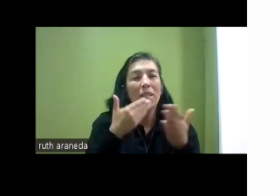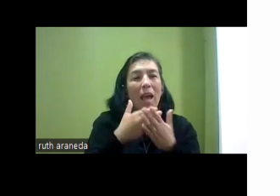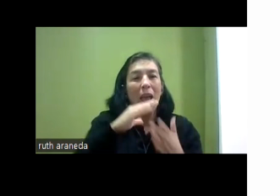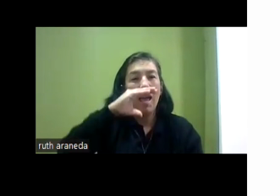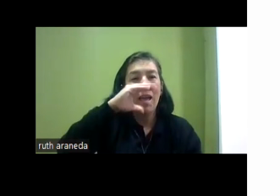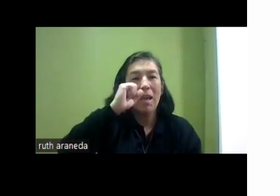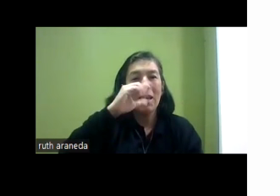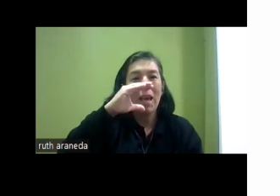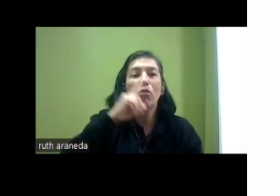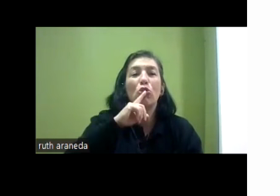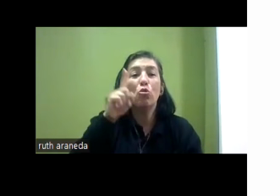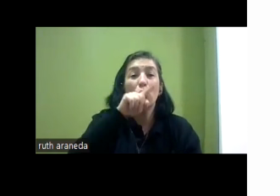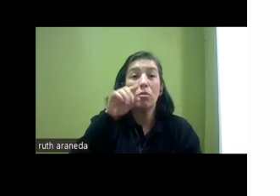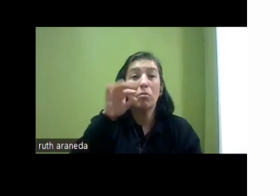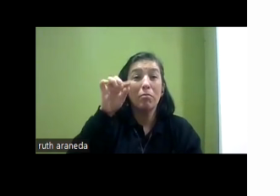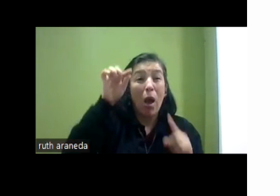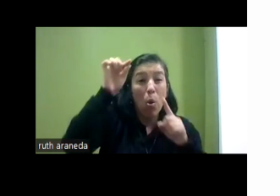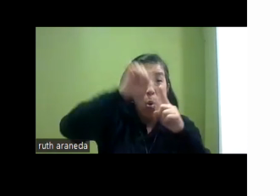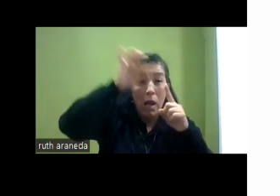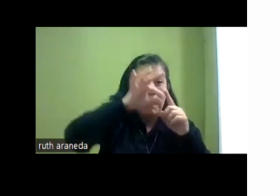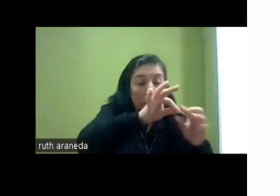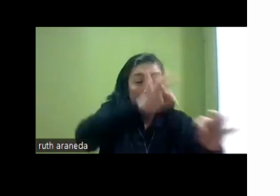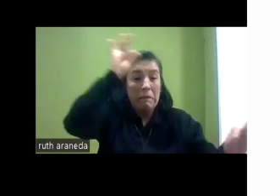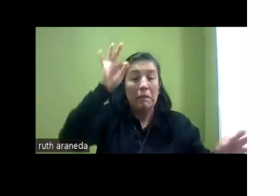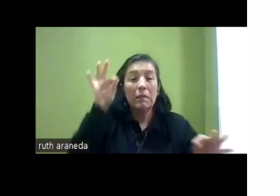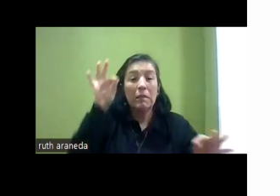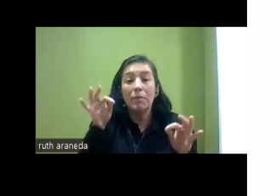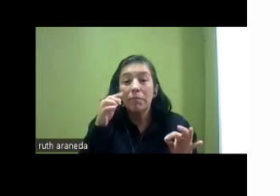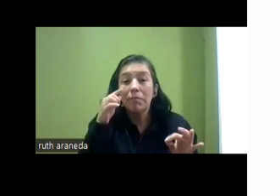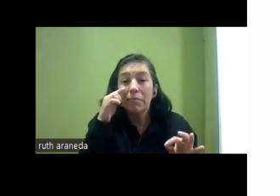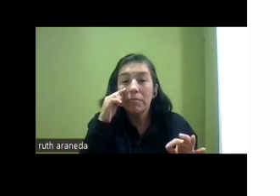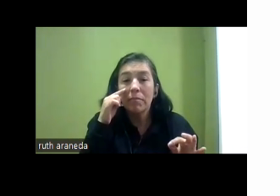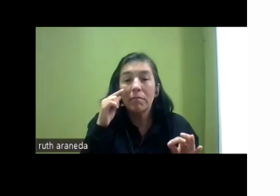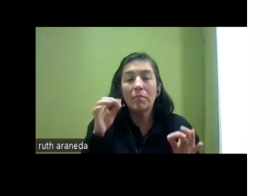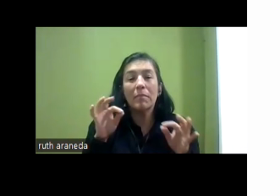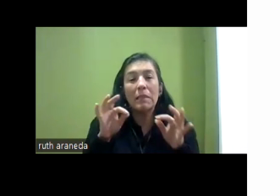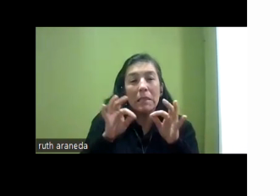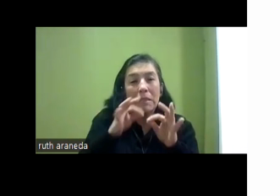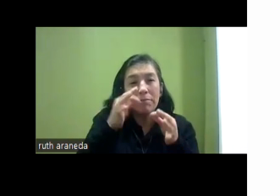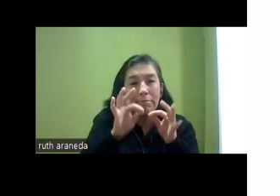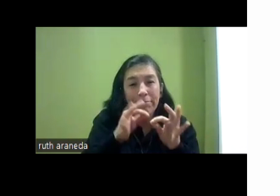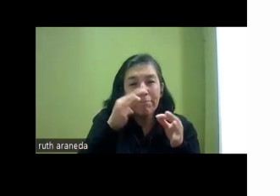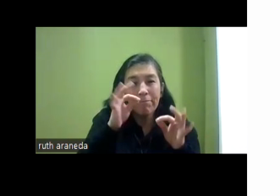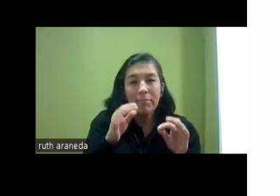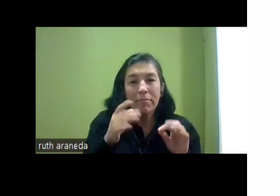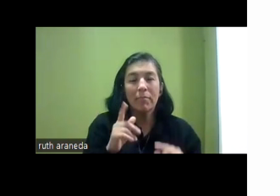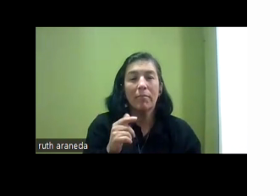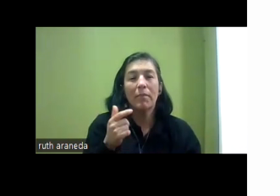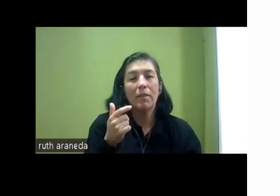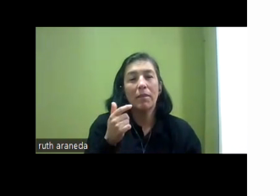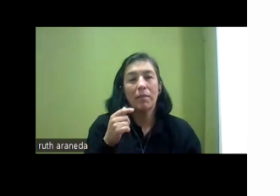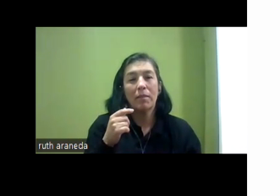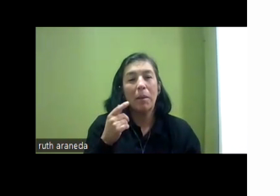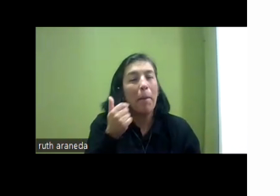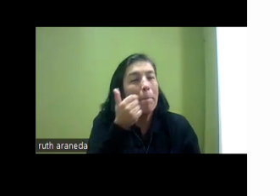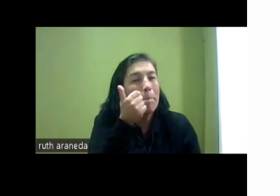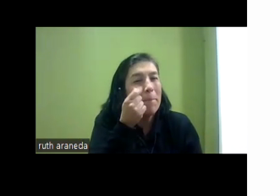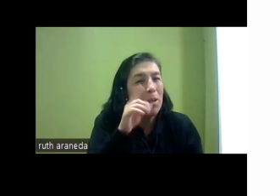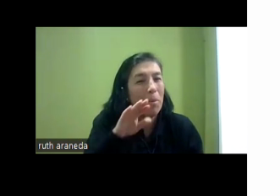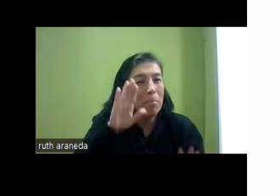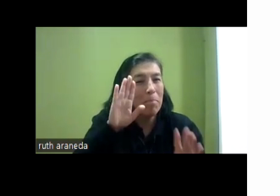en una técnica parecida a ese anillado que aparece ahí. Es una técnica muy parecida